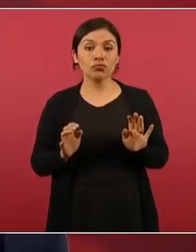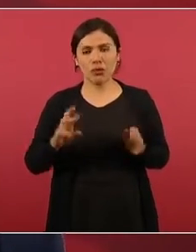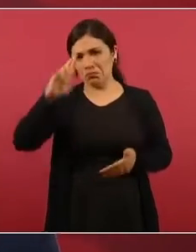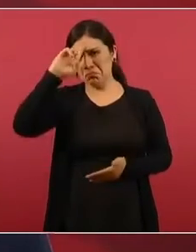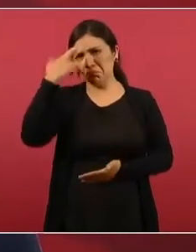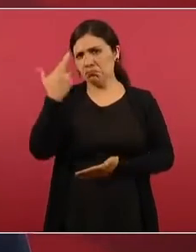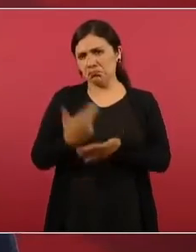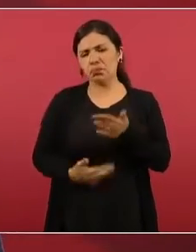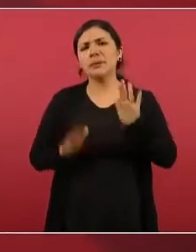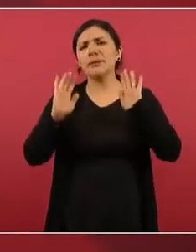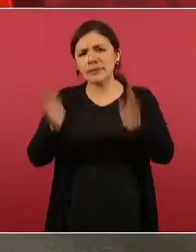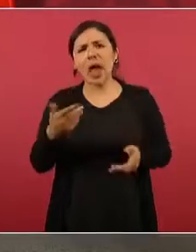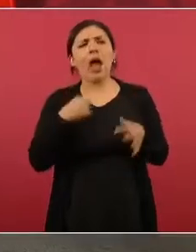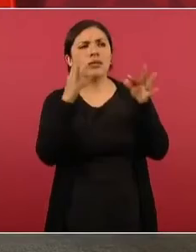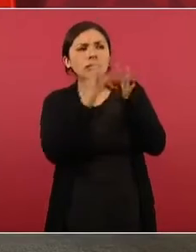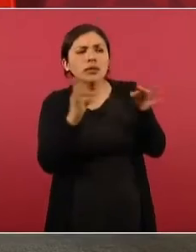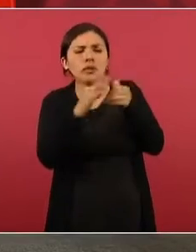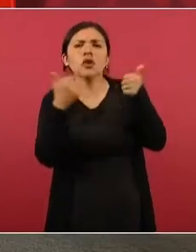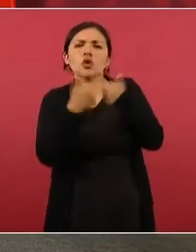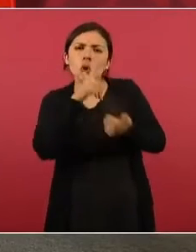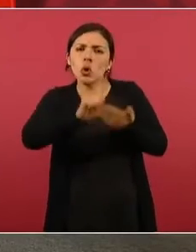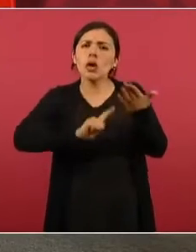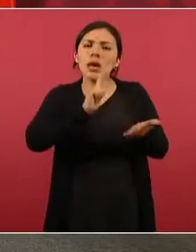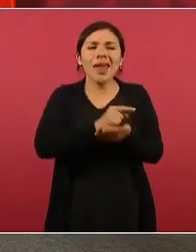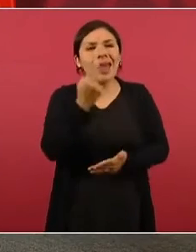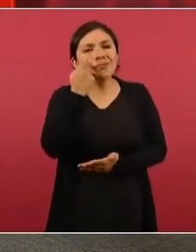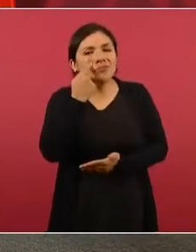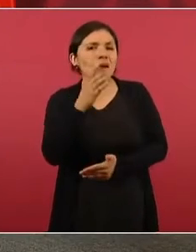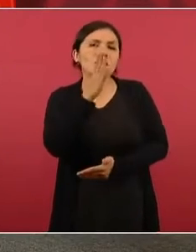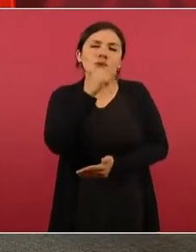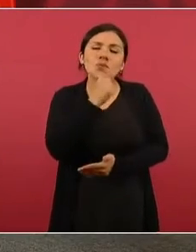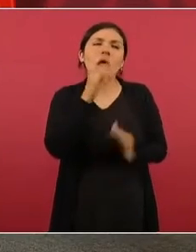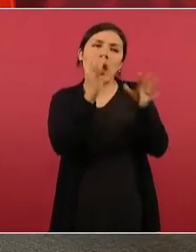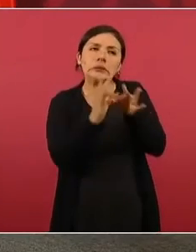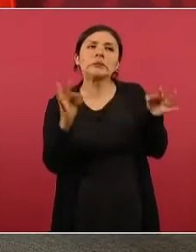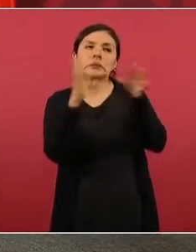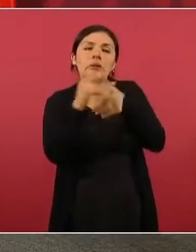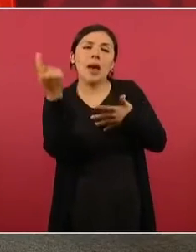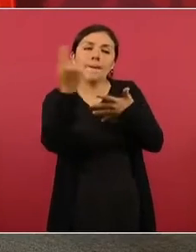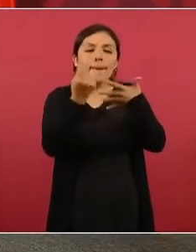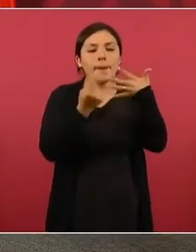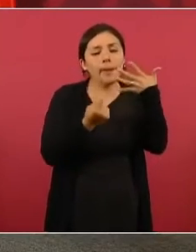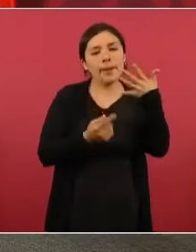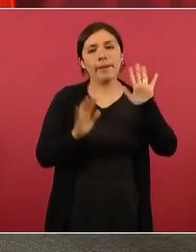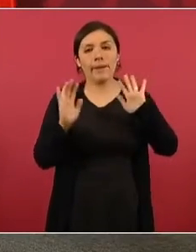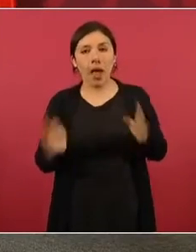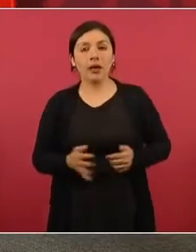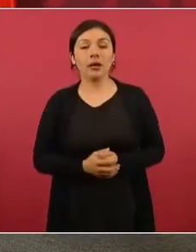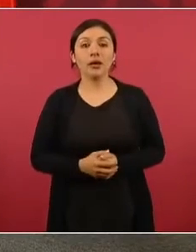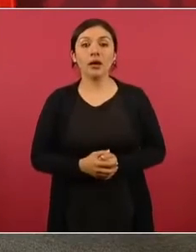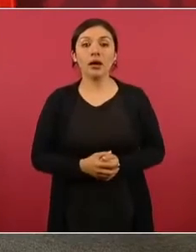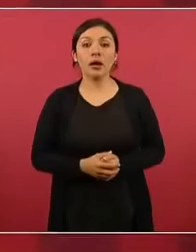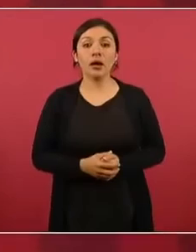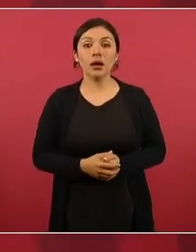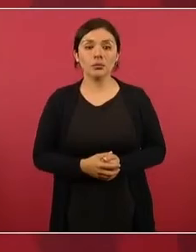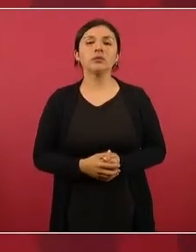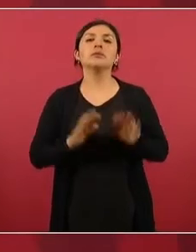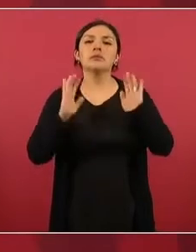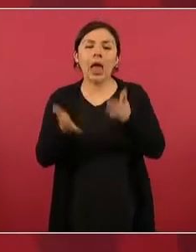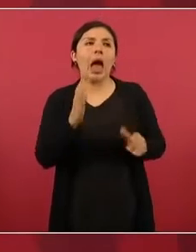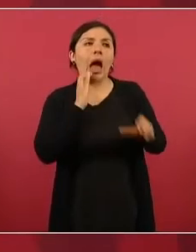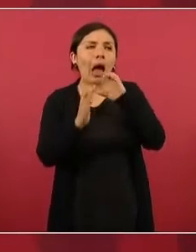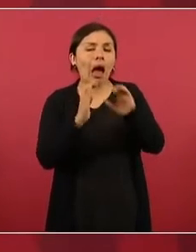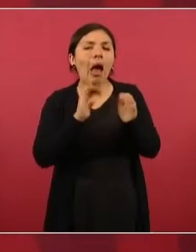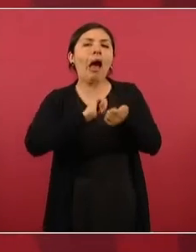Legalmente se les explicó de que no se podía, ya hay